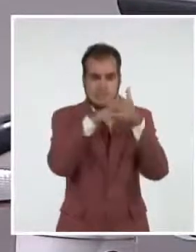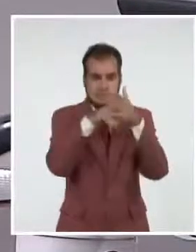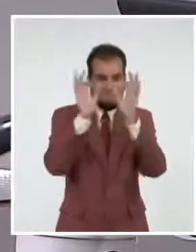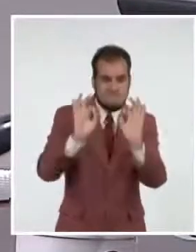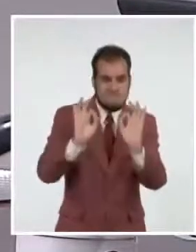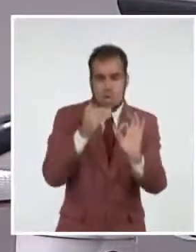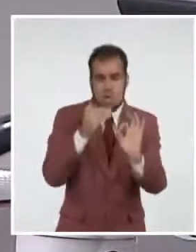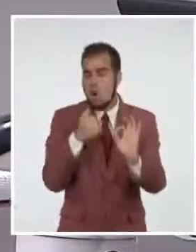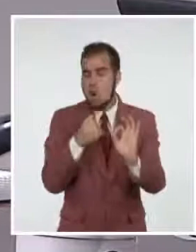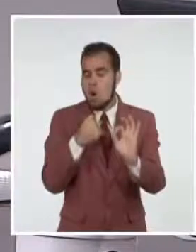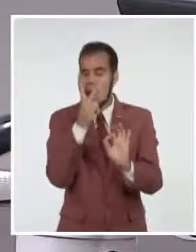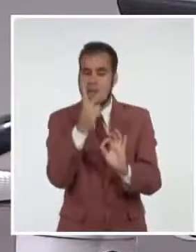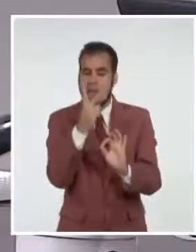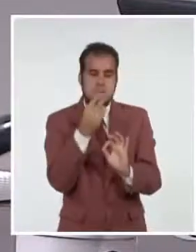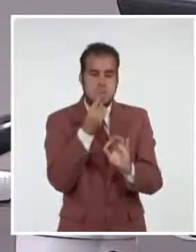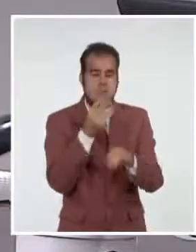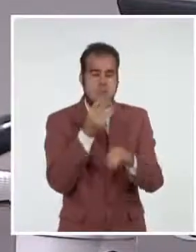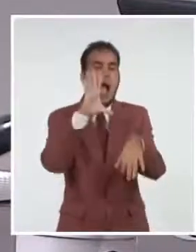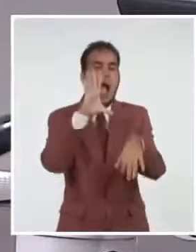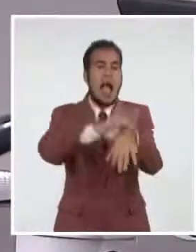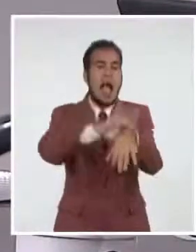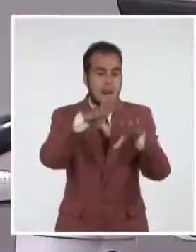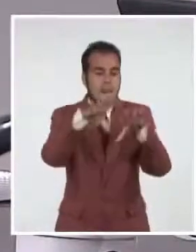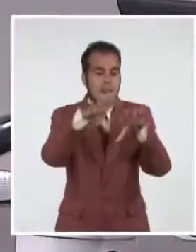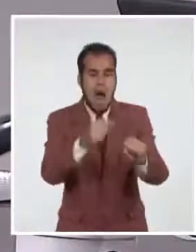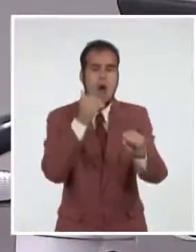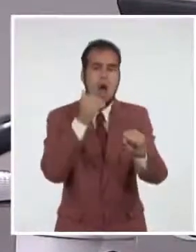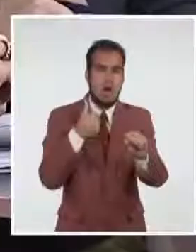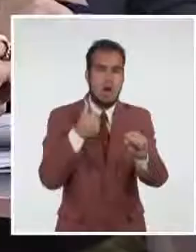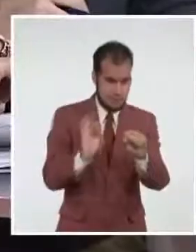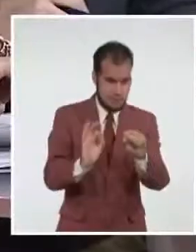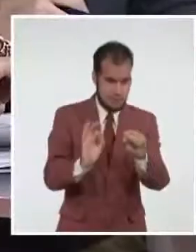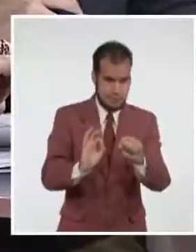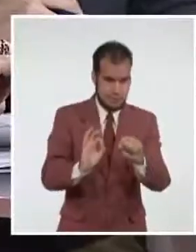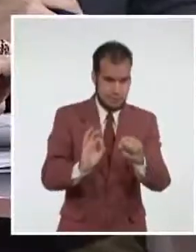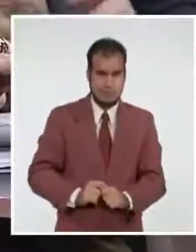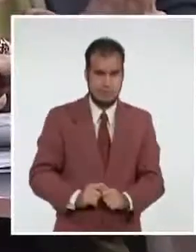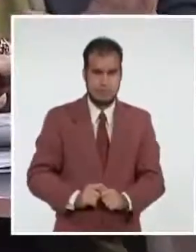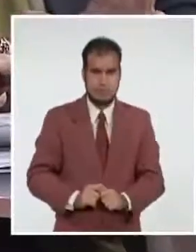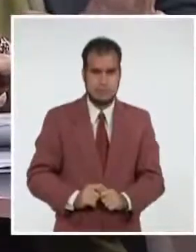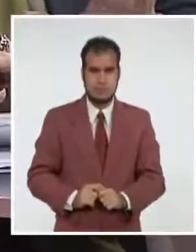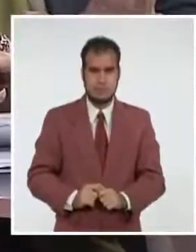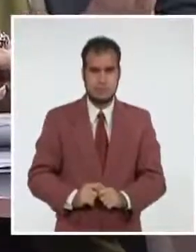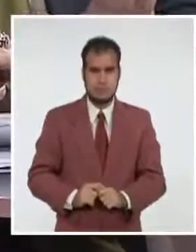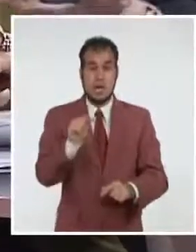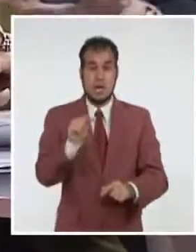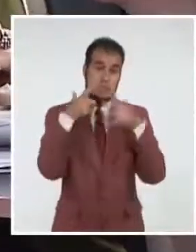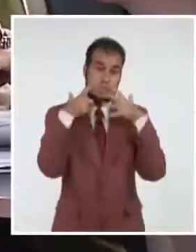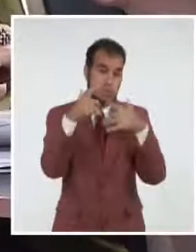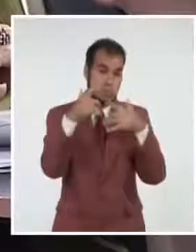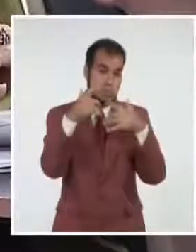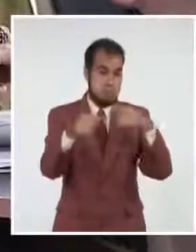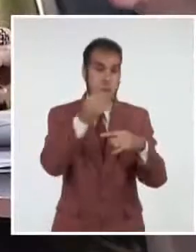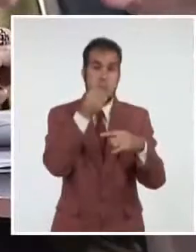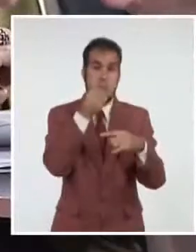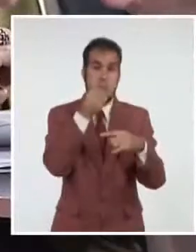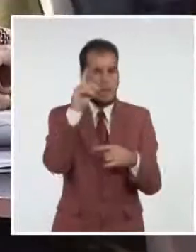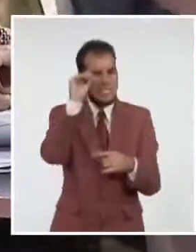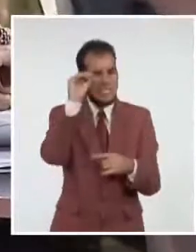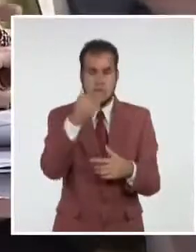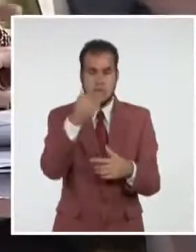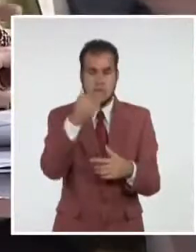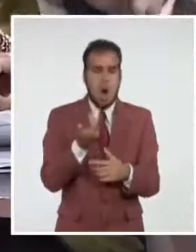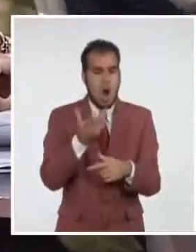diagnóstico para llegar a la confirmación. Esos son elementos imprescindibles a la hora de entender el escenario en el que estamos,